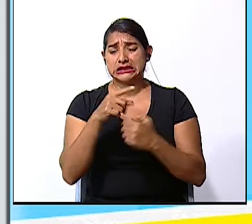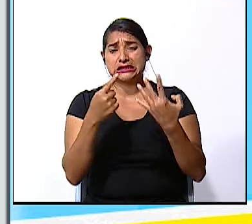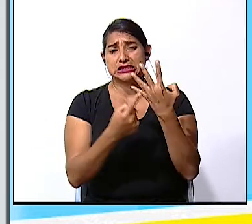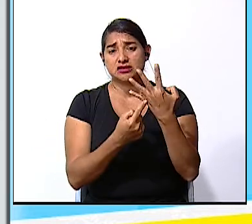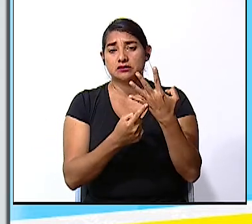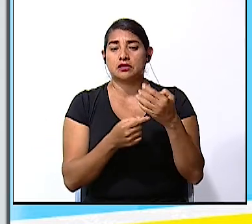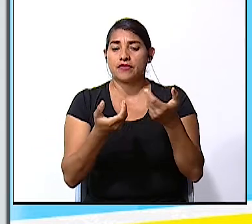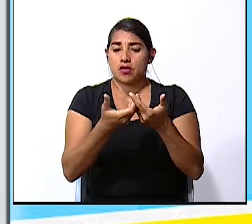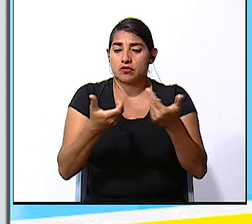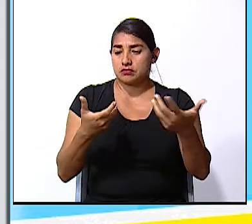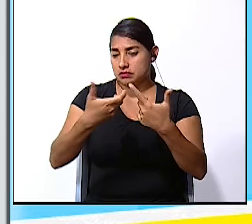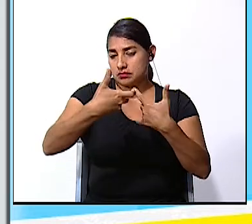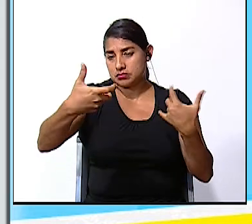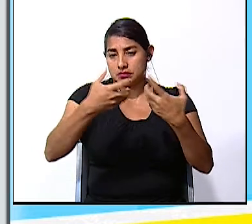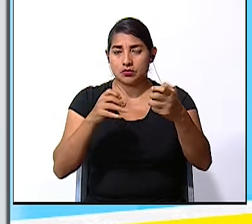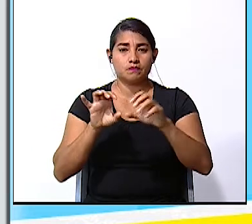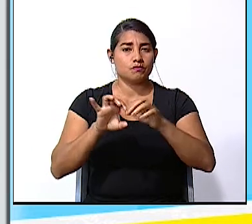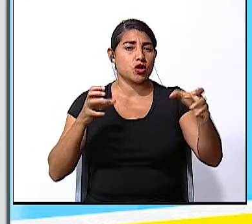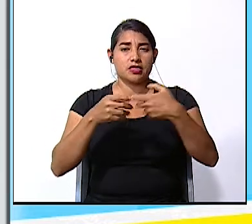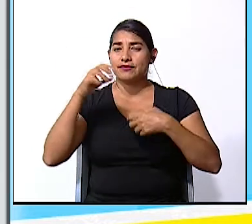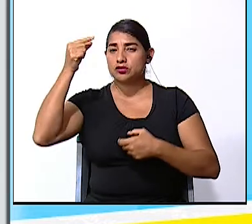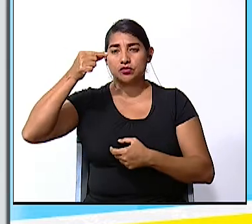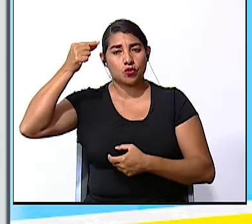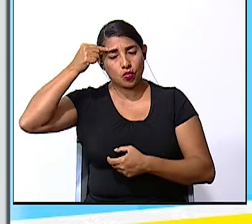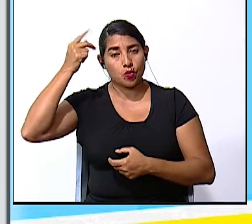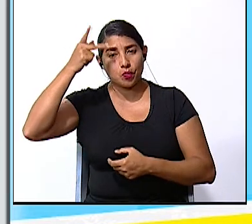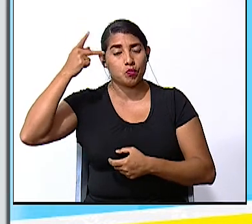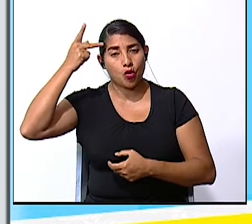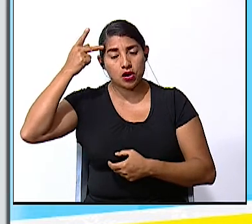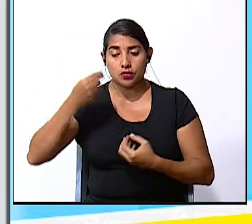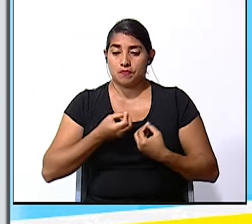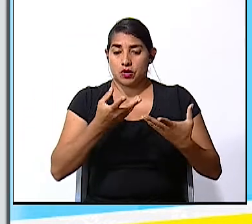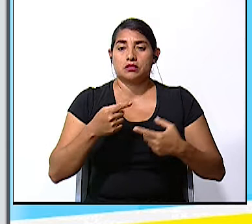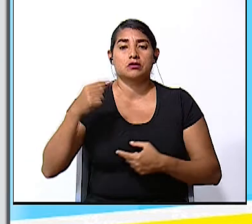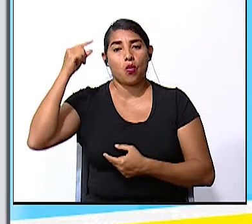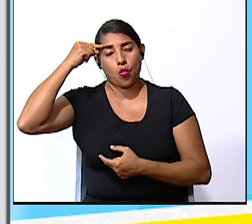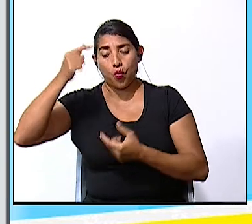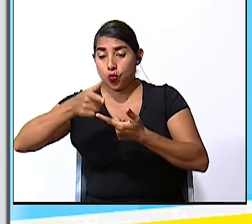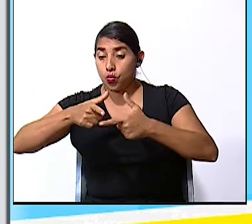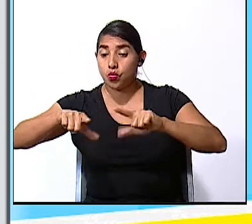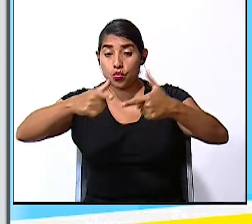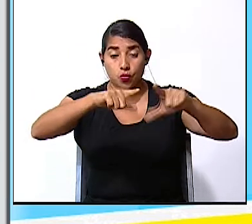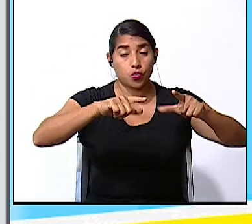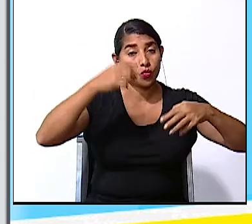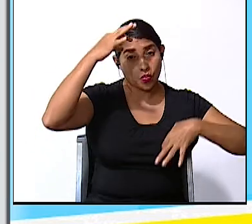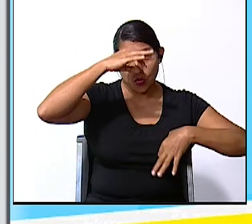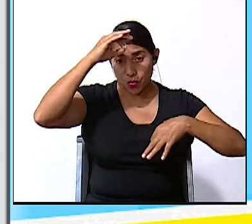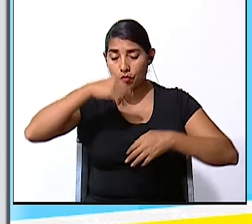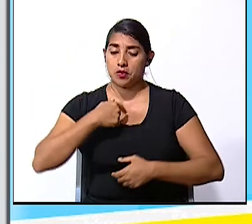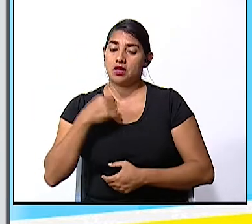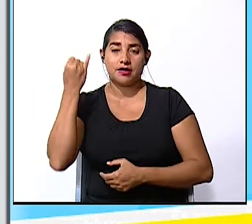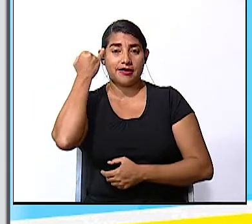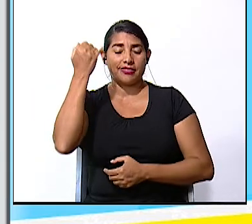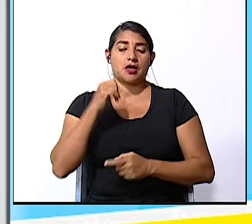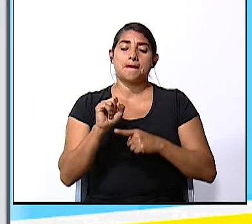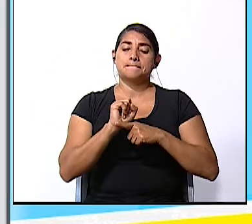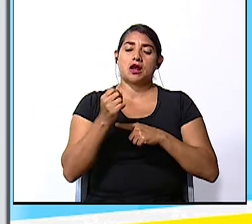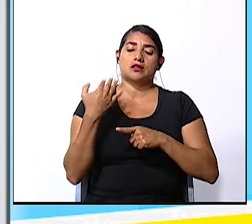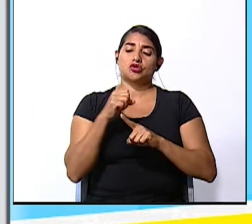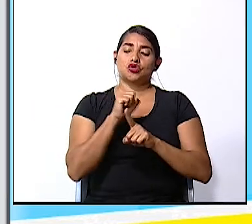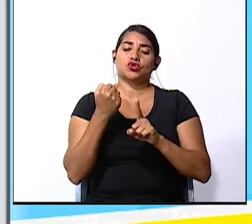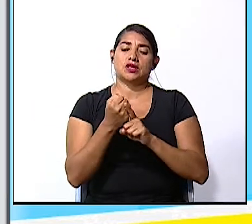fraccionamiento político prevaleciente de la época, expresado en diversos localismos. que tenían sustento en viejas prácticas